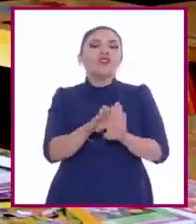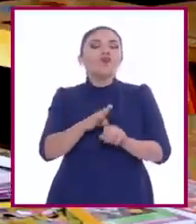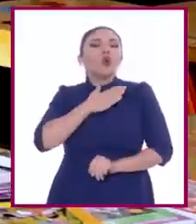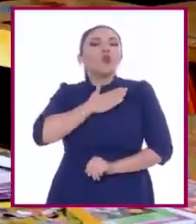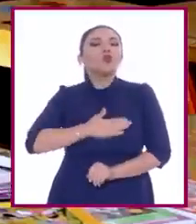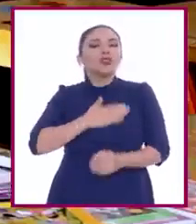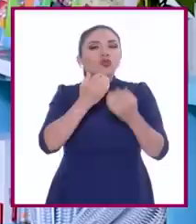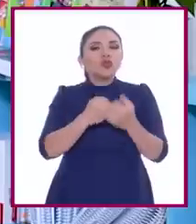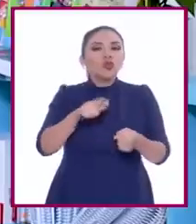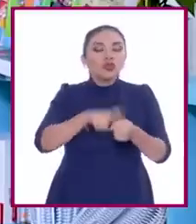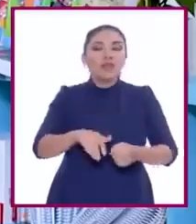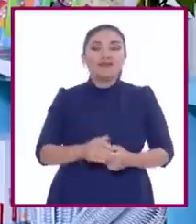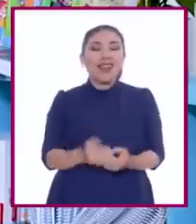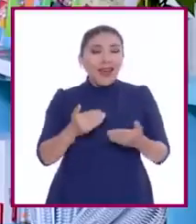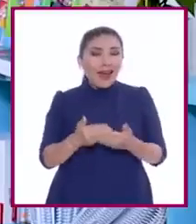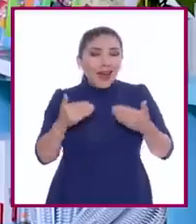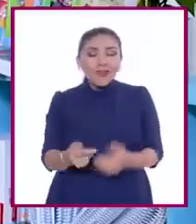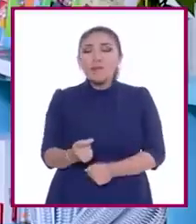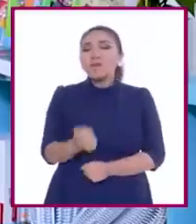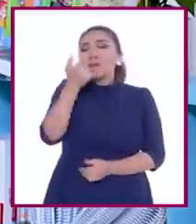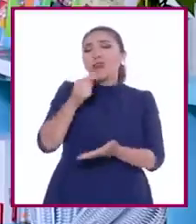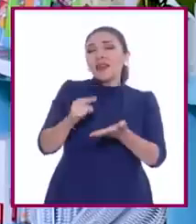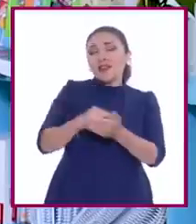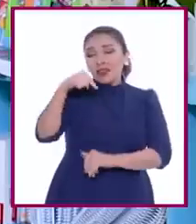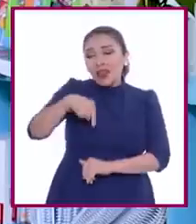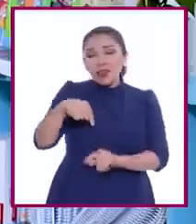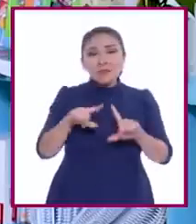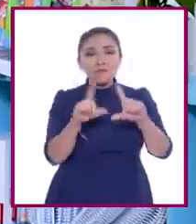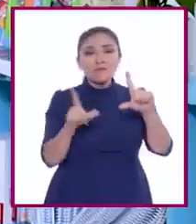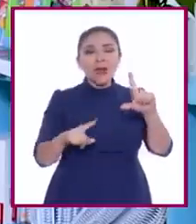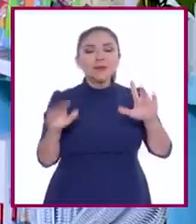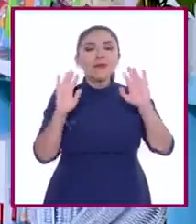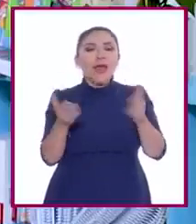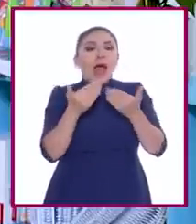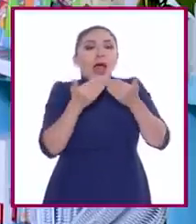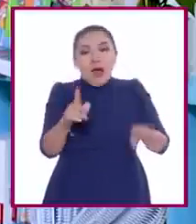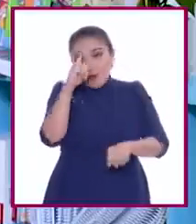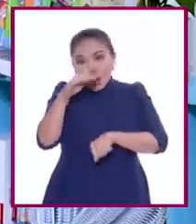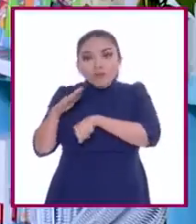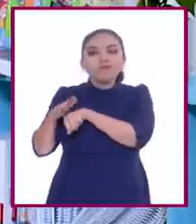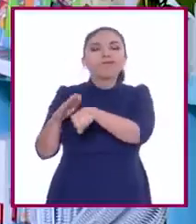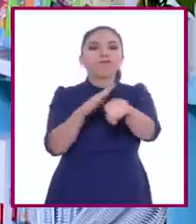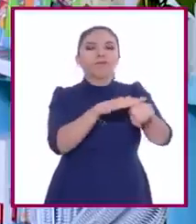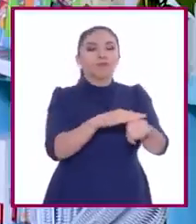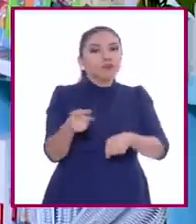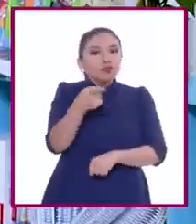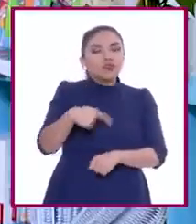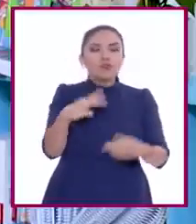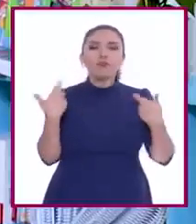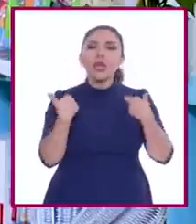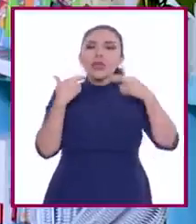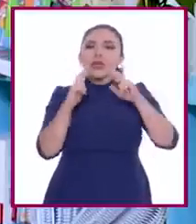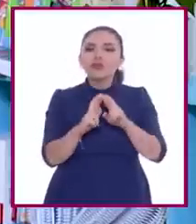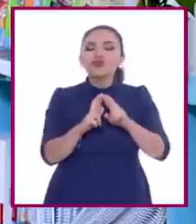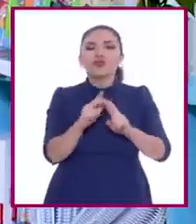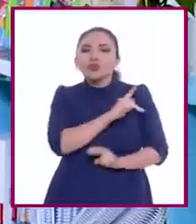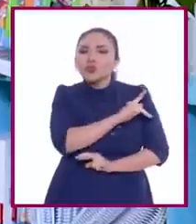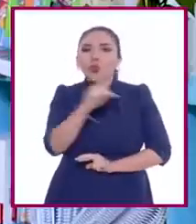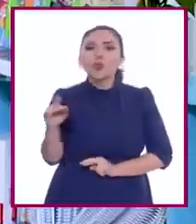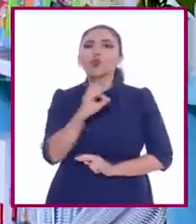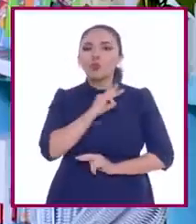de justicia social. Por primera vez en el país se abrió la convocatoria para que